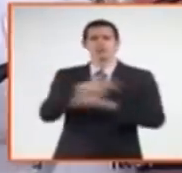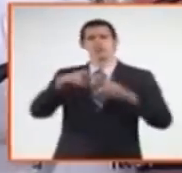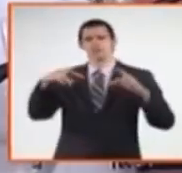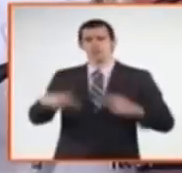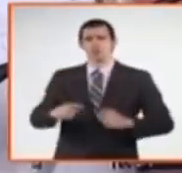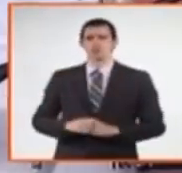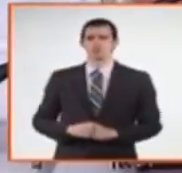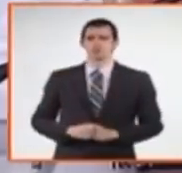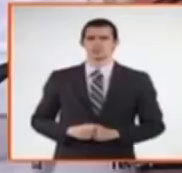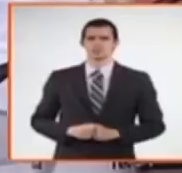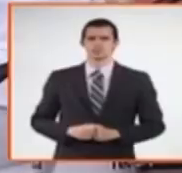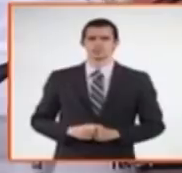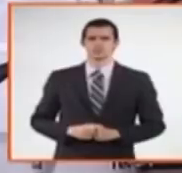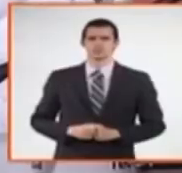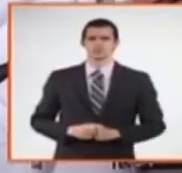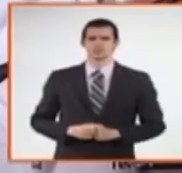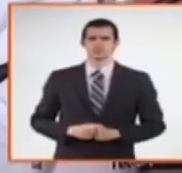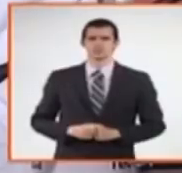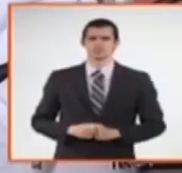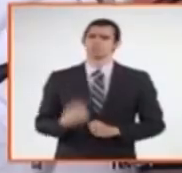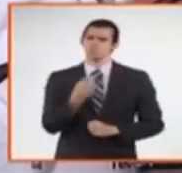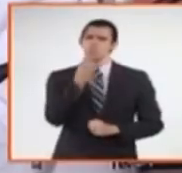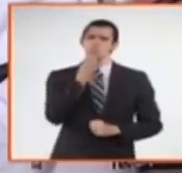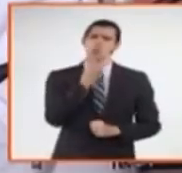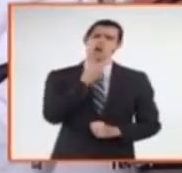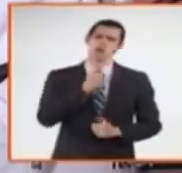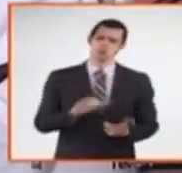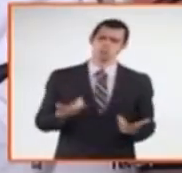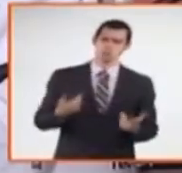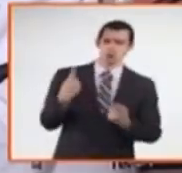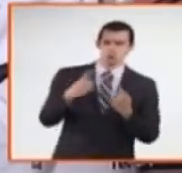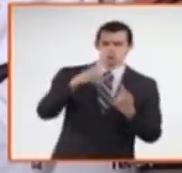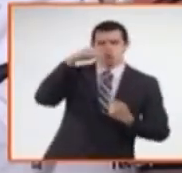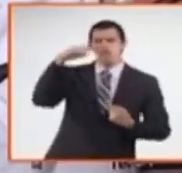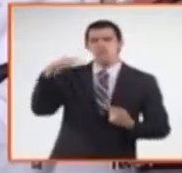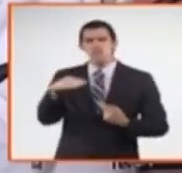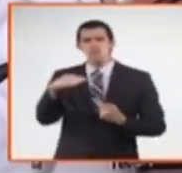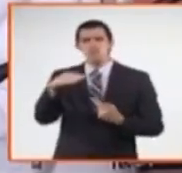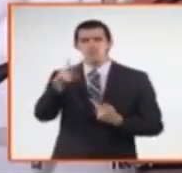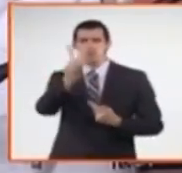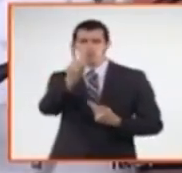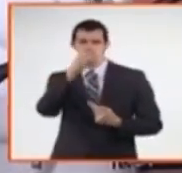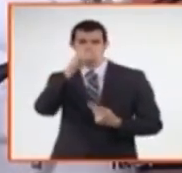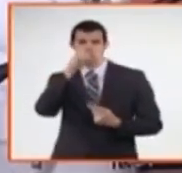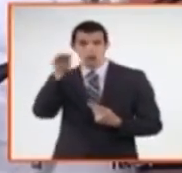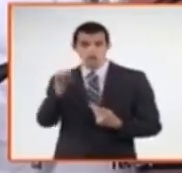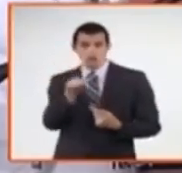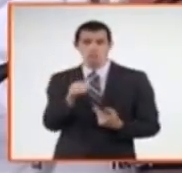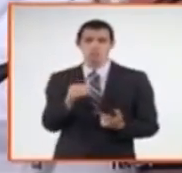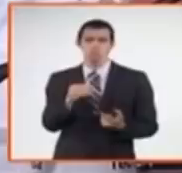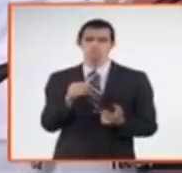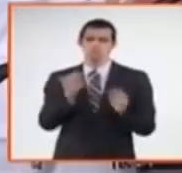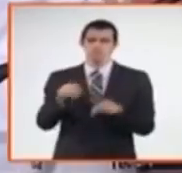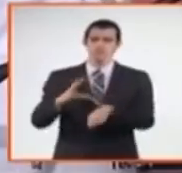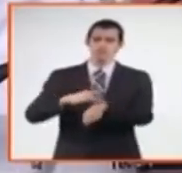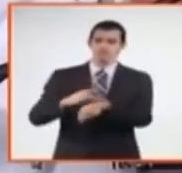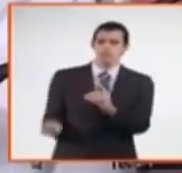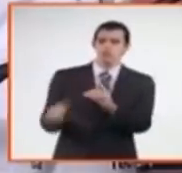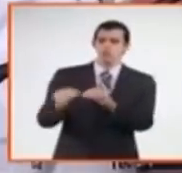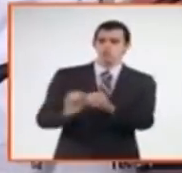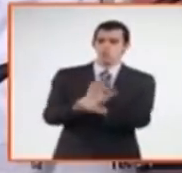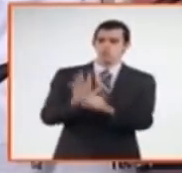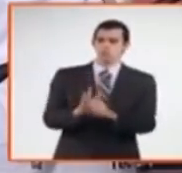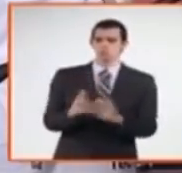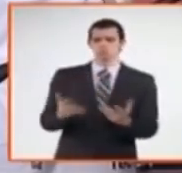bueno para no ver que hay niños menores de 2 años que se están infectando 9 y nosotros no sabemos qué va a pasar por lo menos